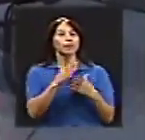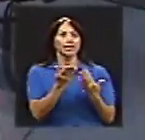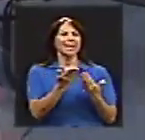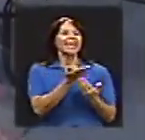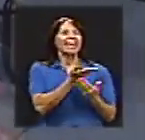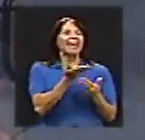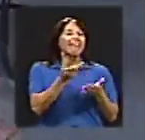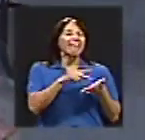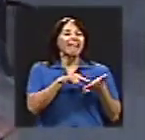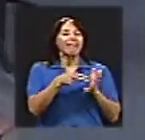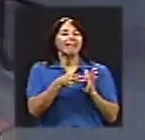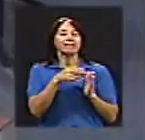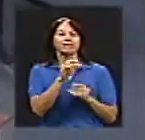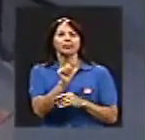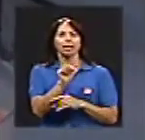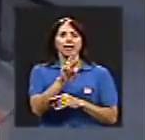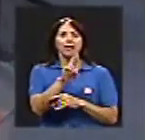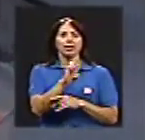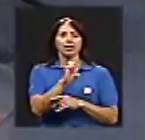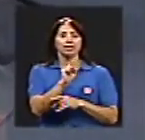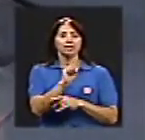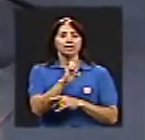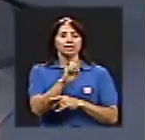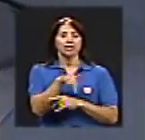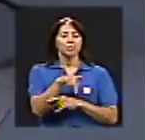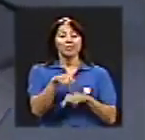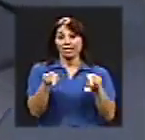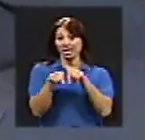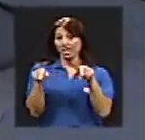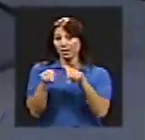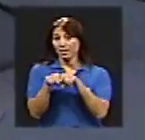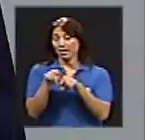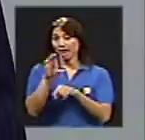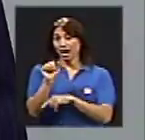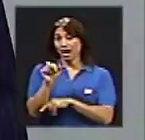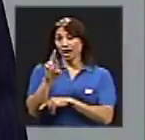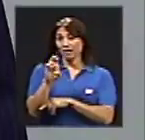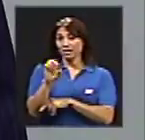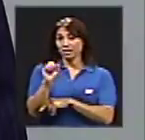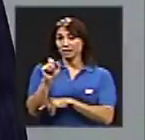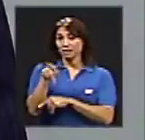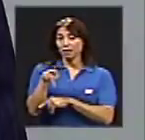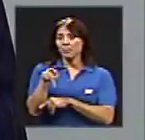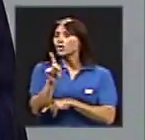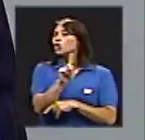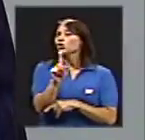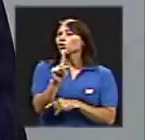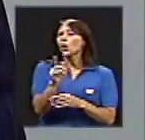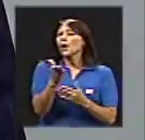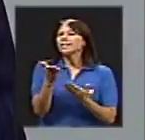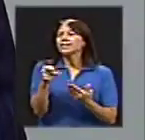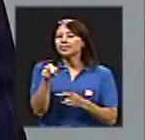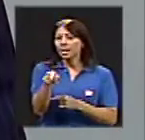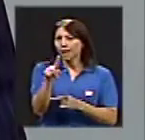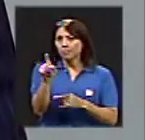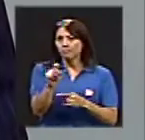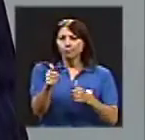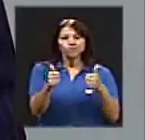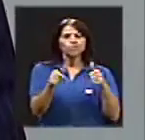todo, como usted lo dice, lo que no es la ARECEP. Yo creo que esta es